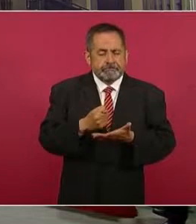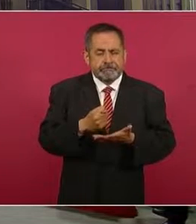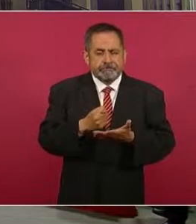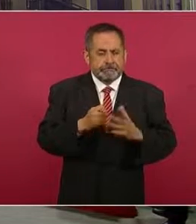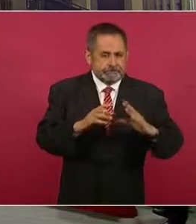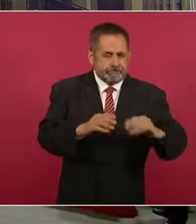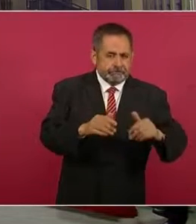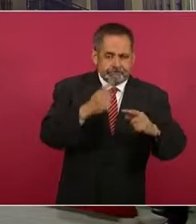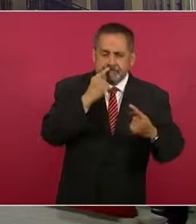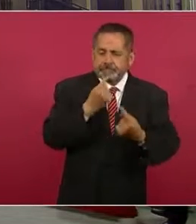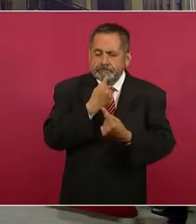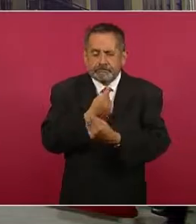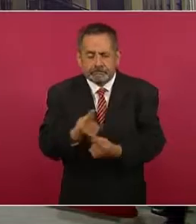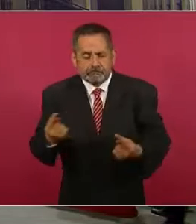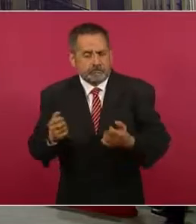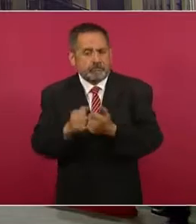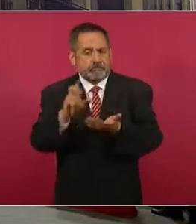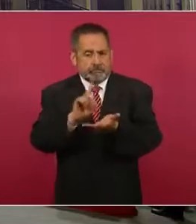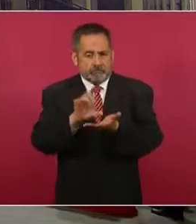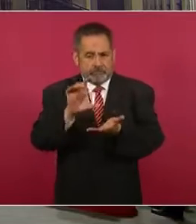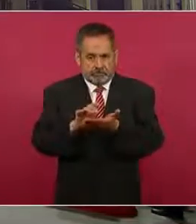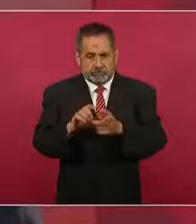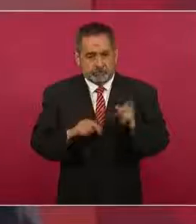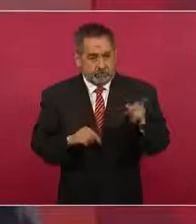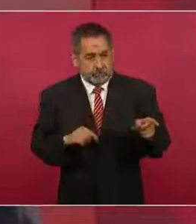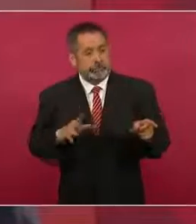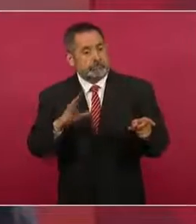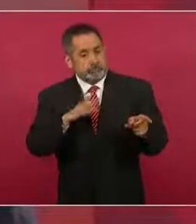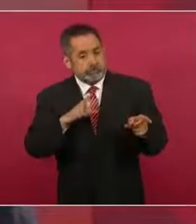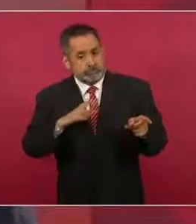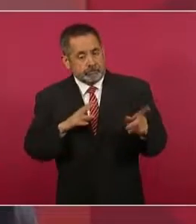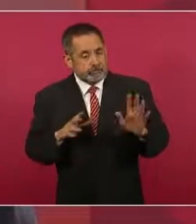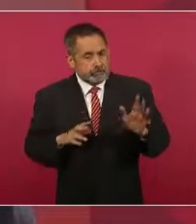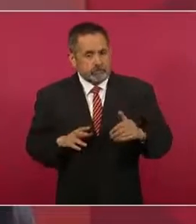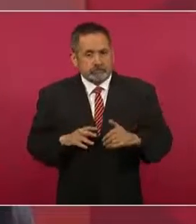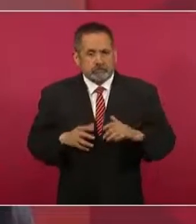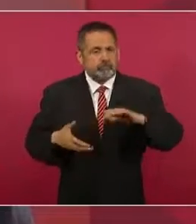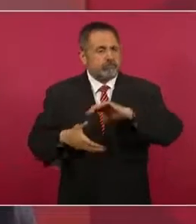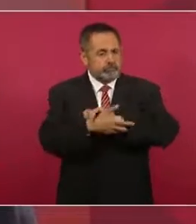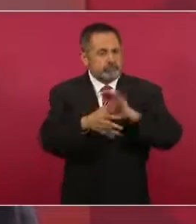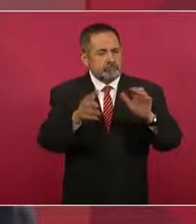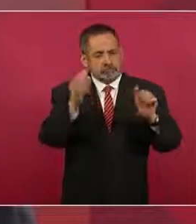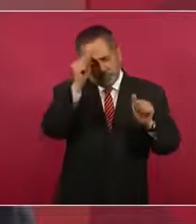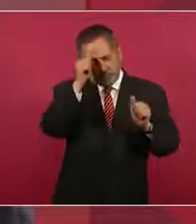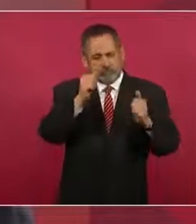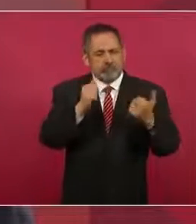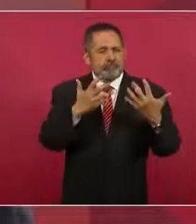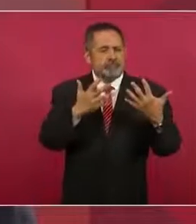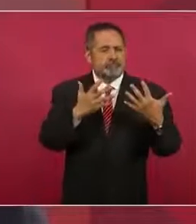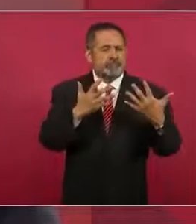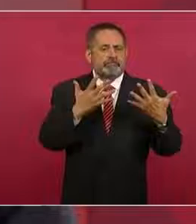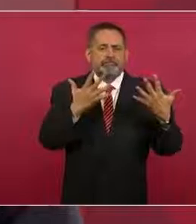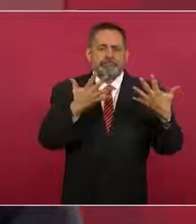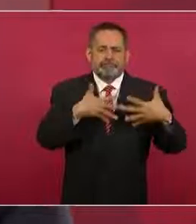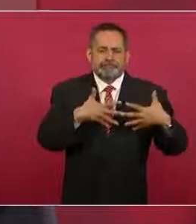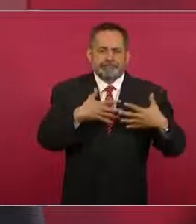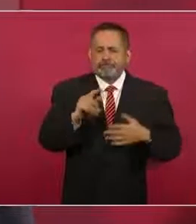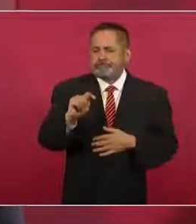a niñas, niños con discapacidad. Llegamos a un acuerdo con el Teletón. Estamos